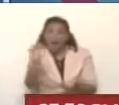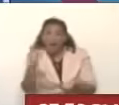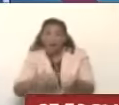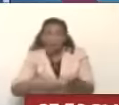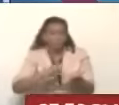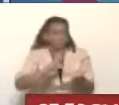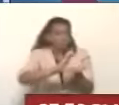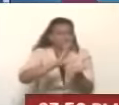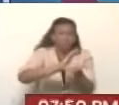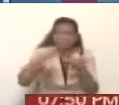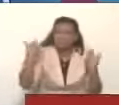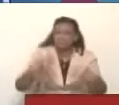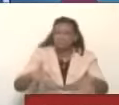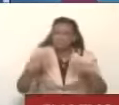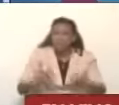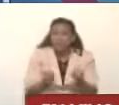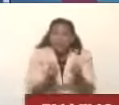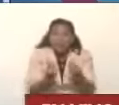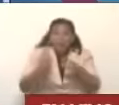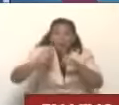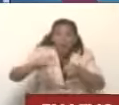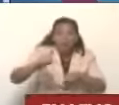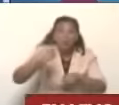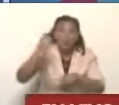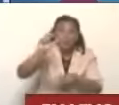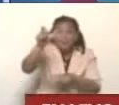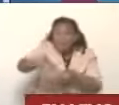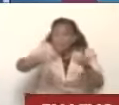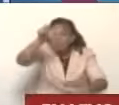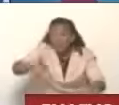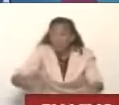Carlos Ocariz? Y a otros más,